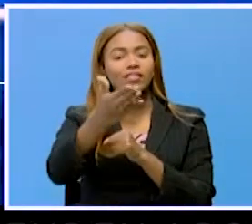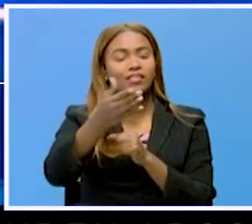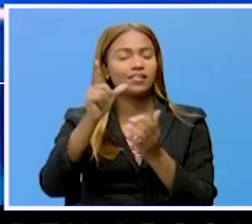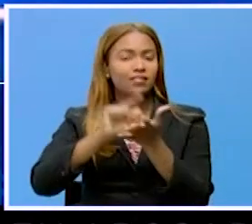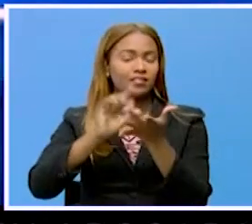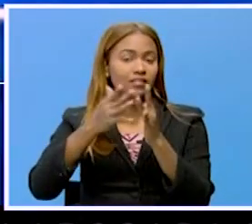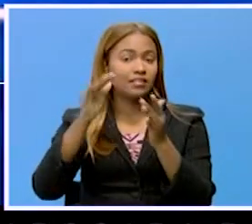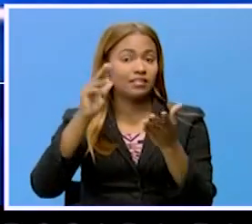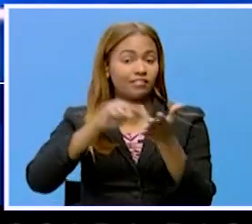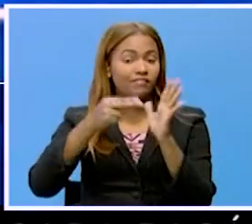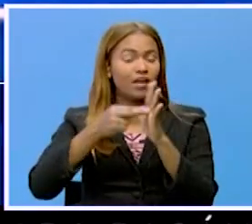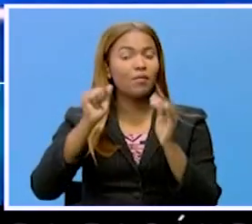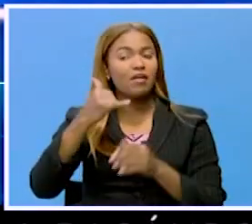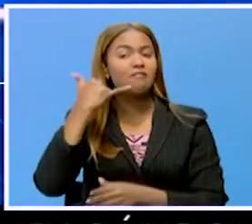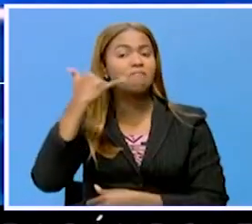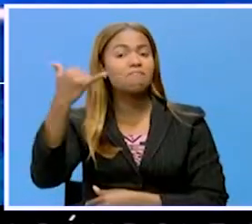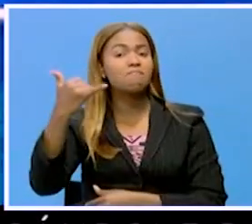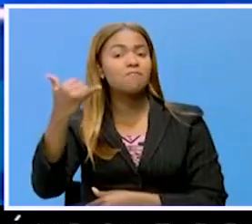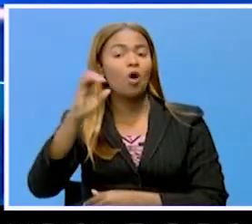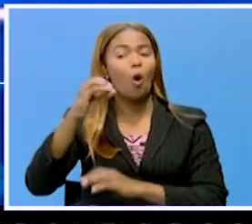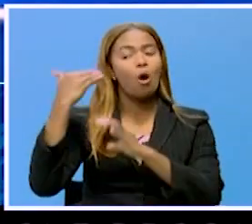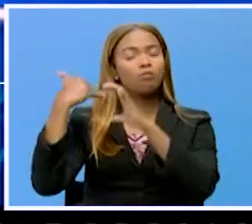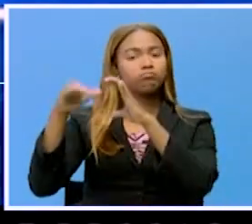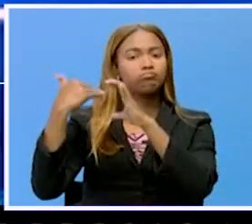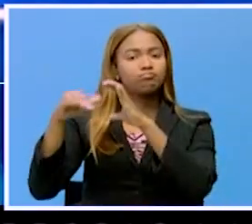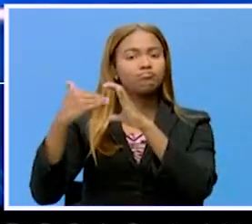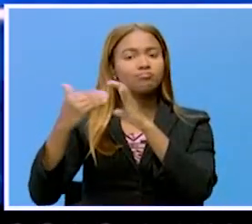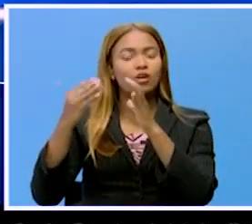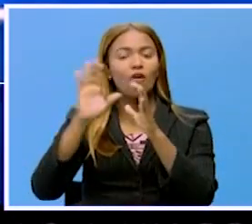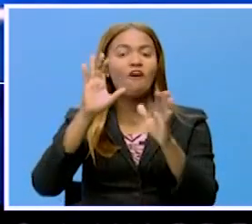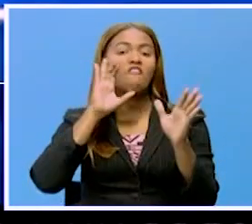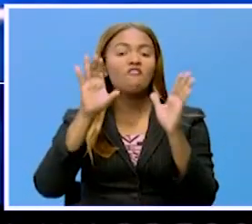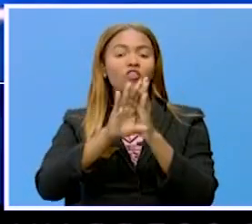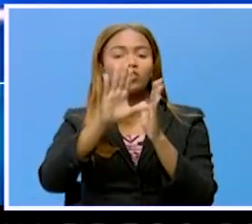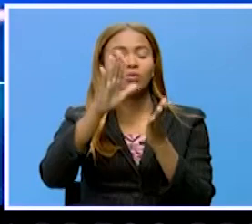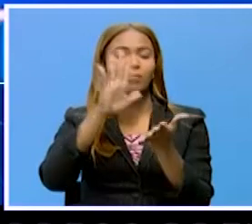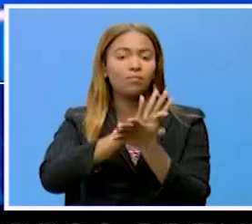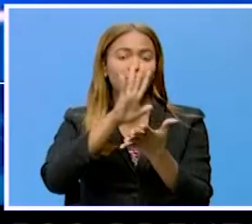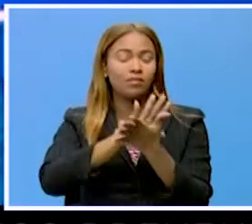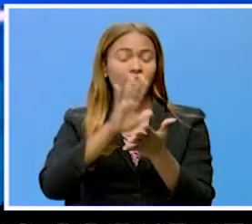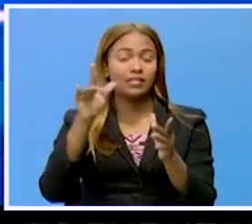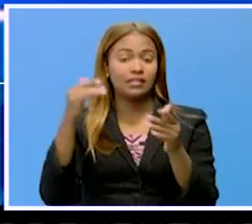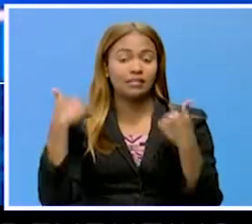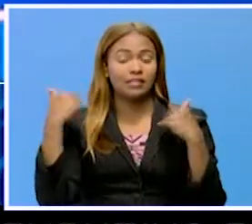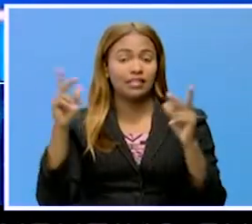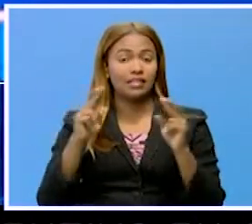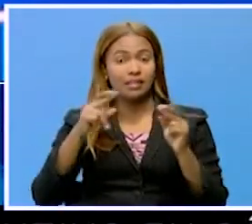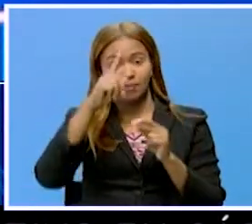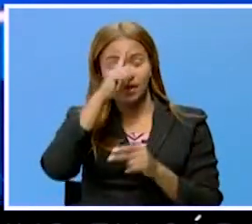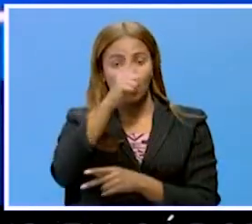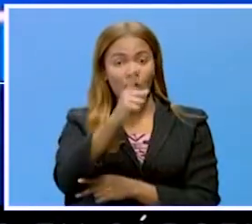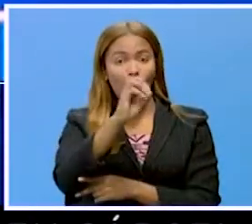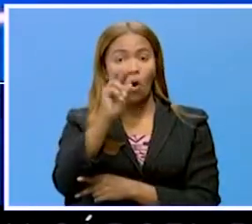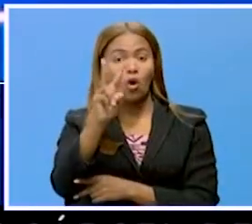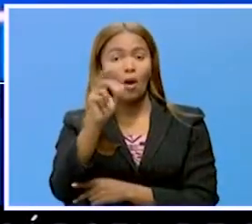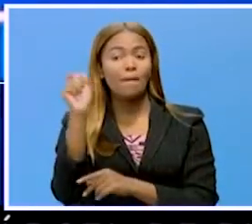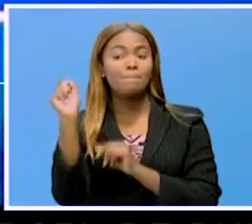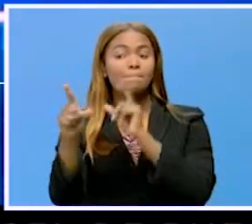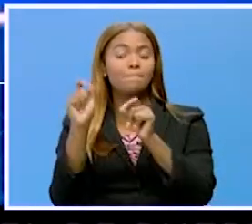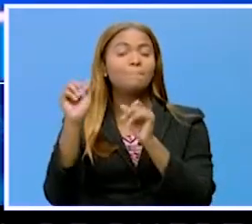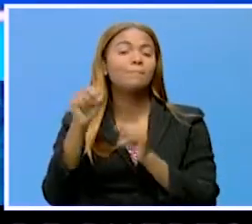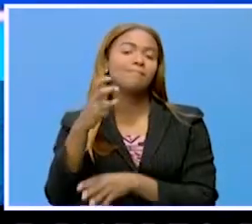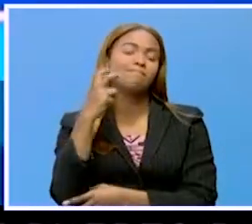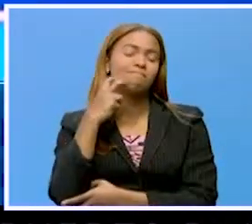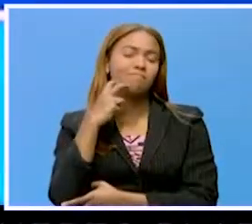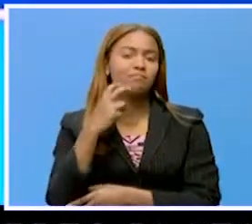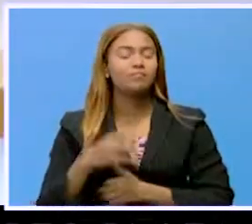virtual. Es decir, llamándonos, mandándonos correo electrónico y fotos de tus documentos. Estamos a la orden para una o dos preguntas totalmente